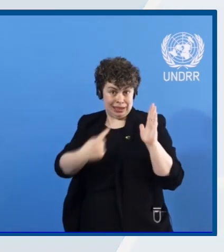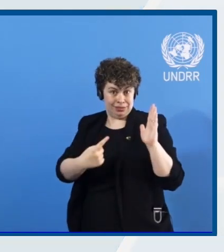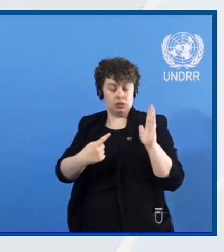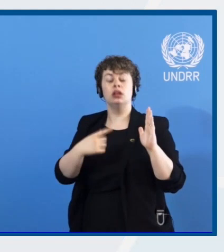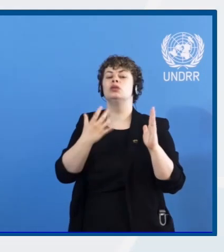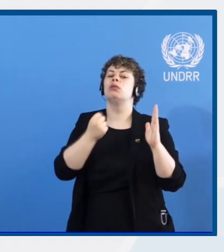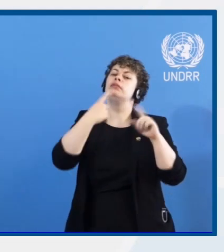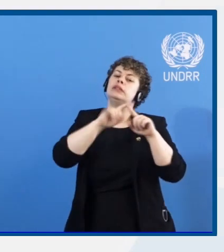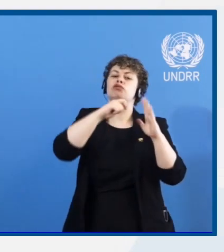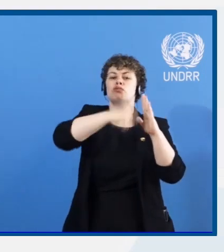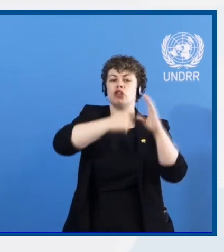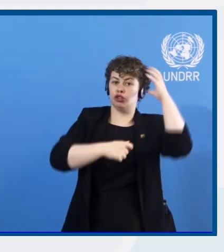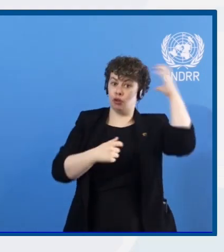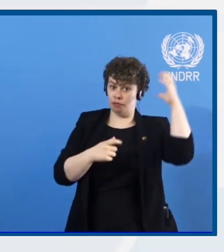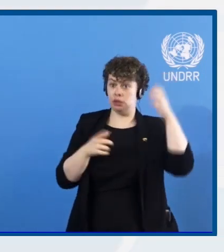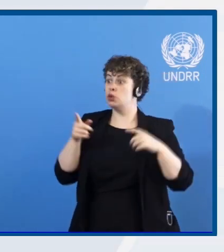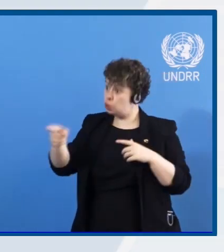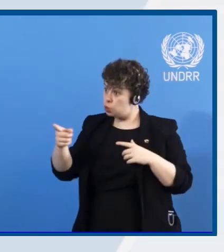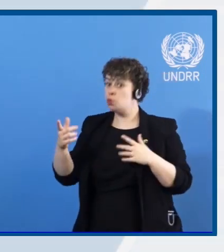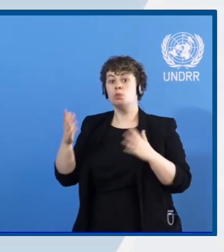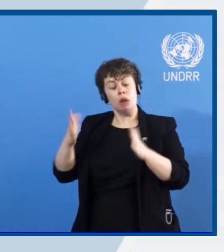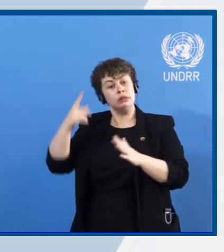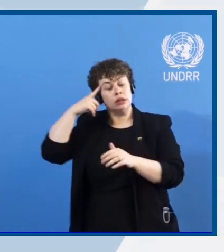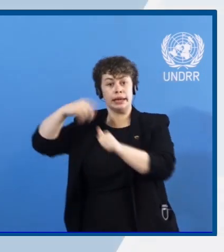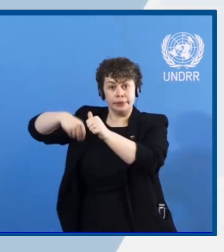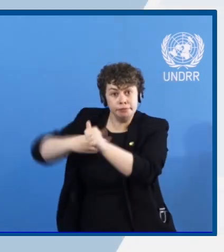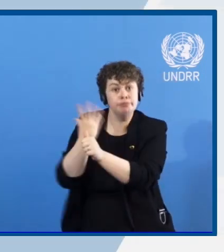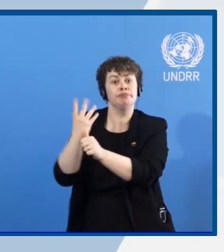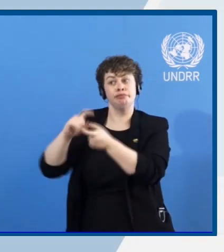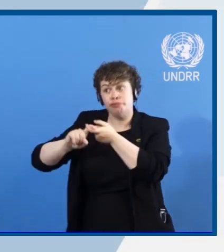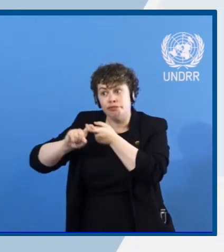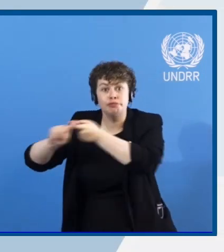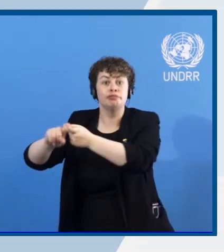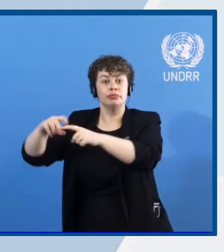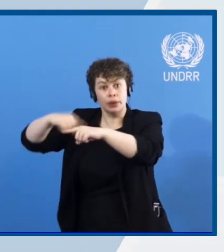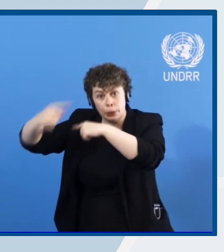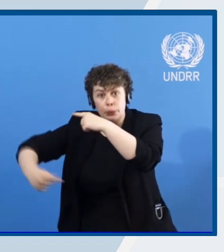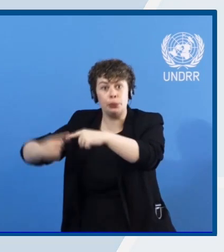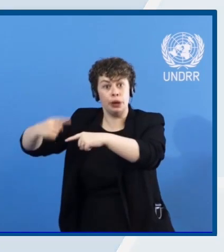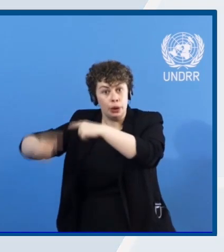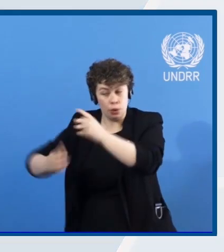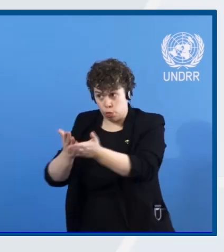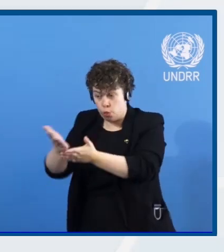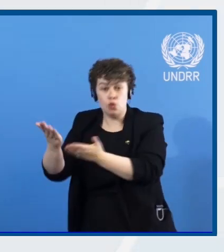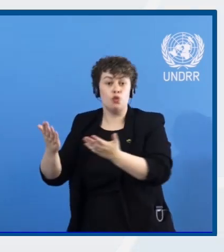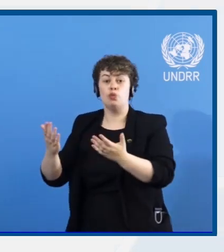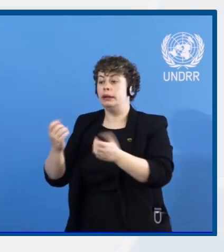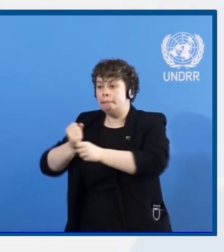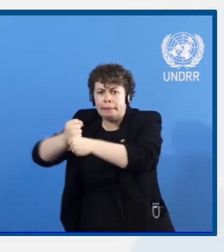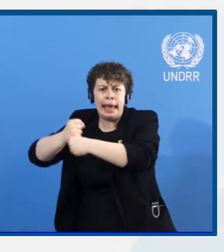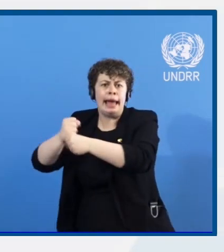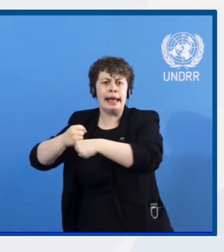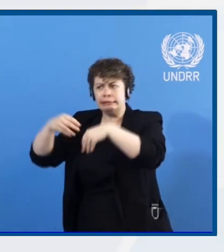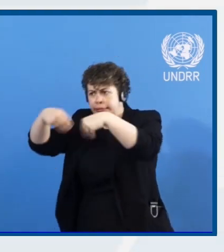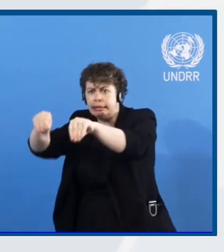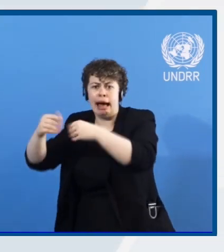se orienten en términos de la cadena de valor de producción, digamos, de las empresas y que, por ejemplo, la actividad